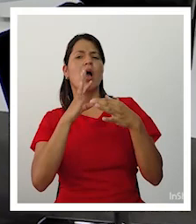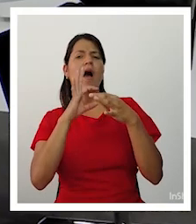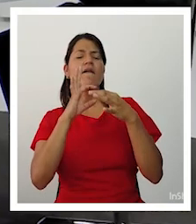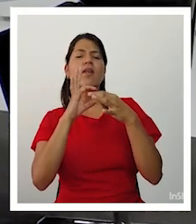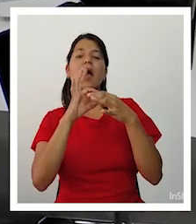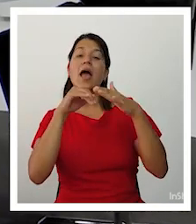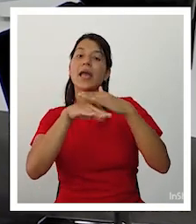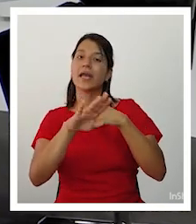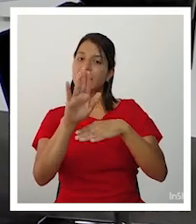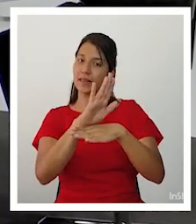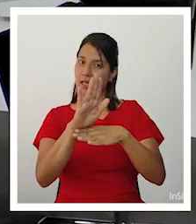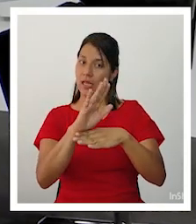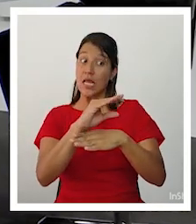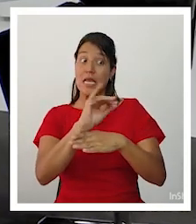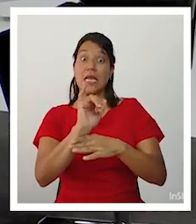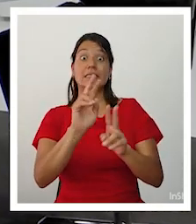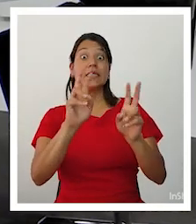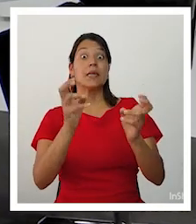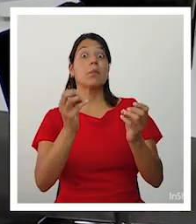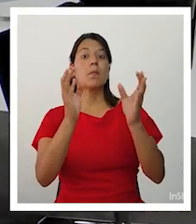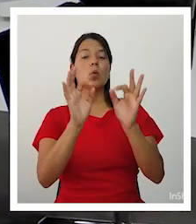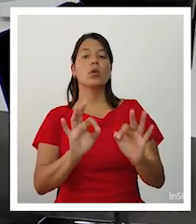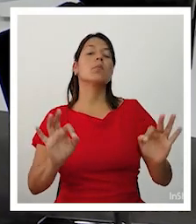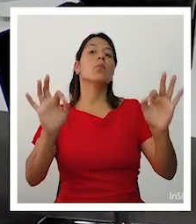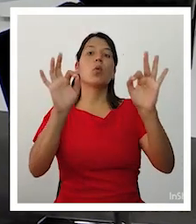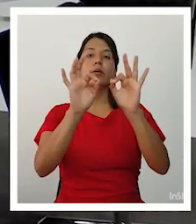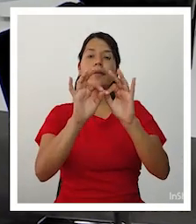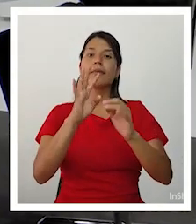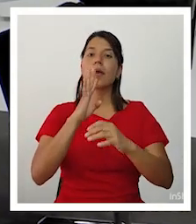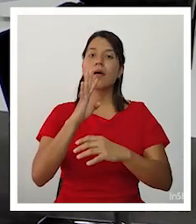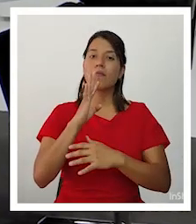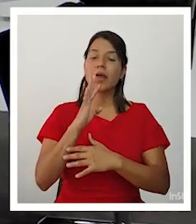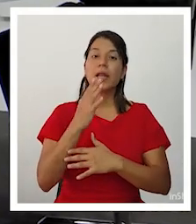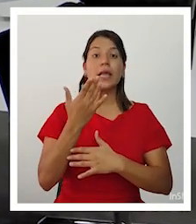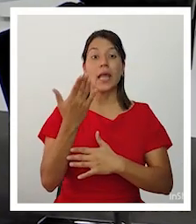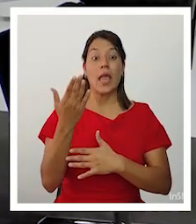suma importancia hablar de que